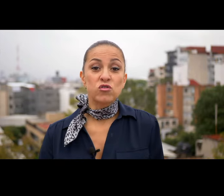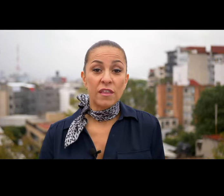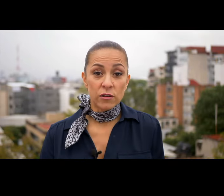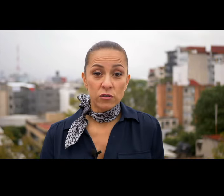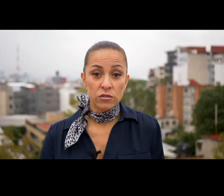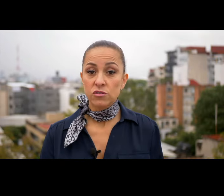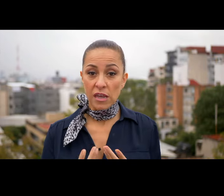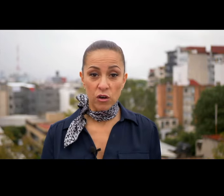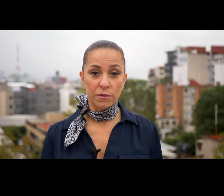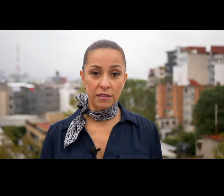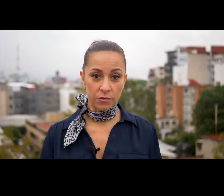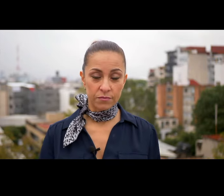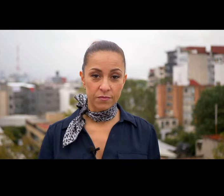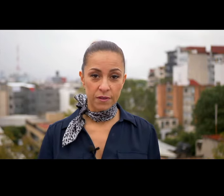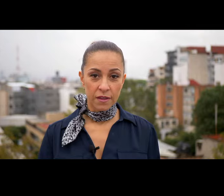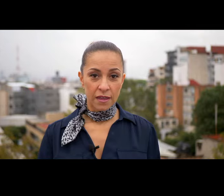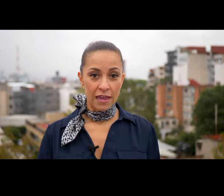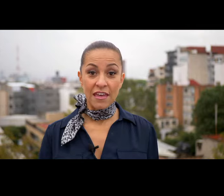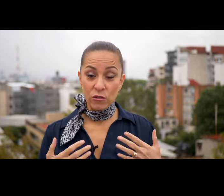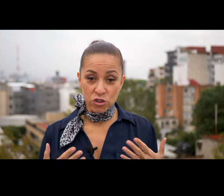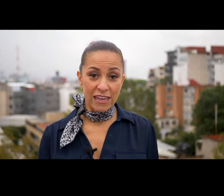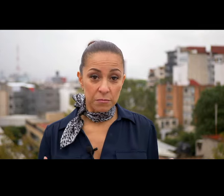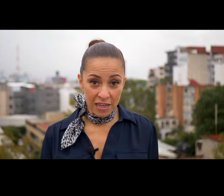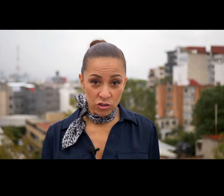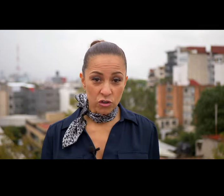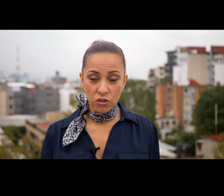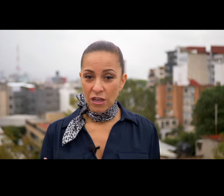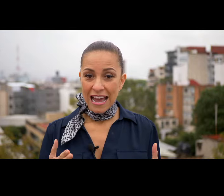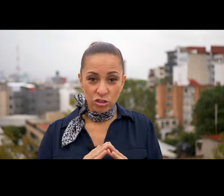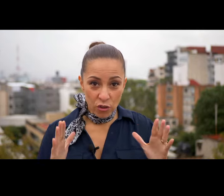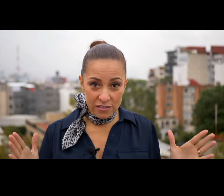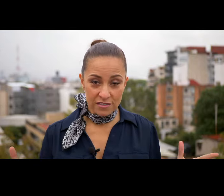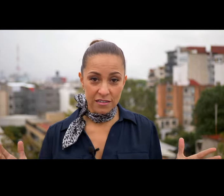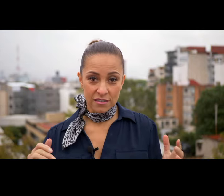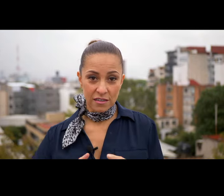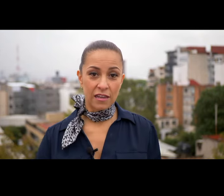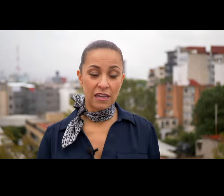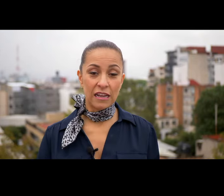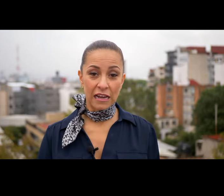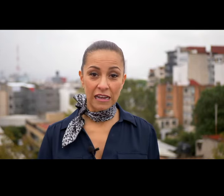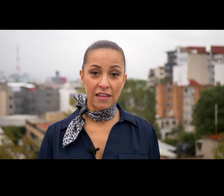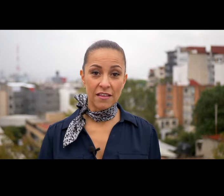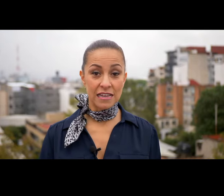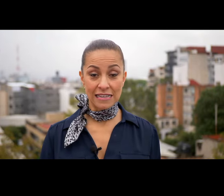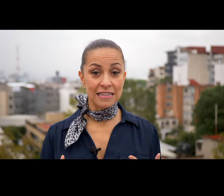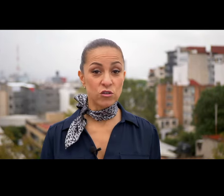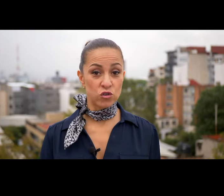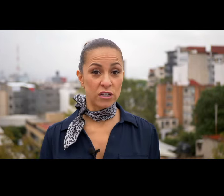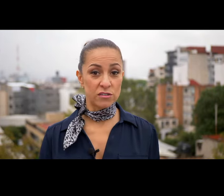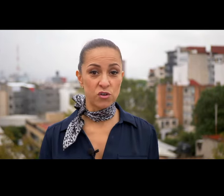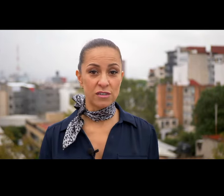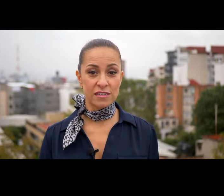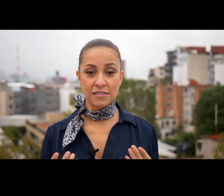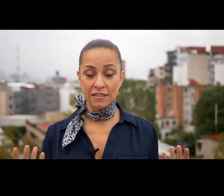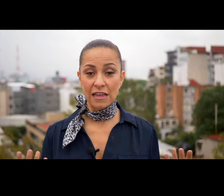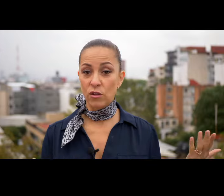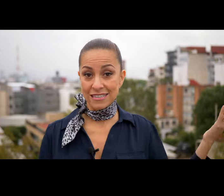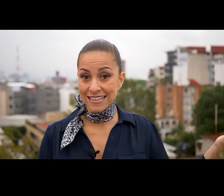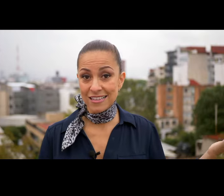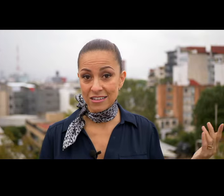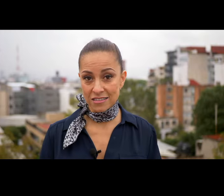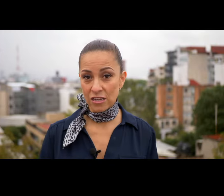que considero se han cometido. He dado seguimiento a todas estas ilegalidades y a estas consignaciones que